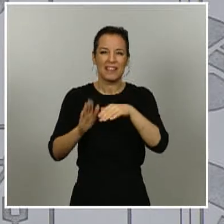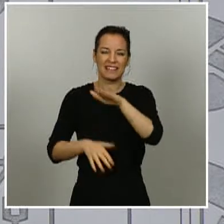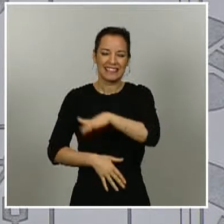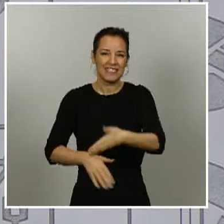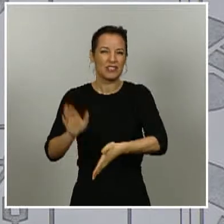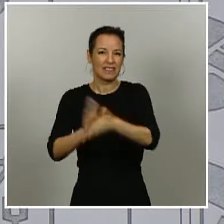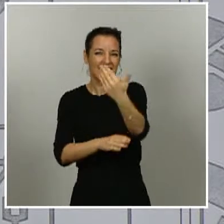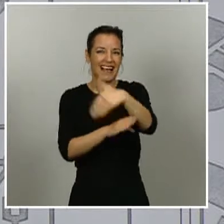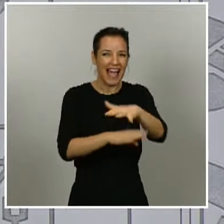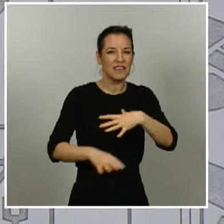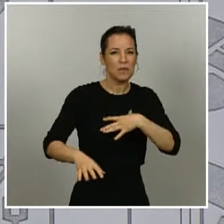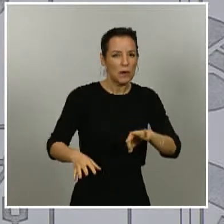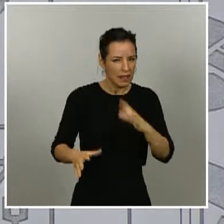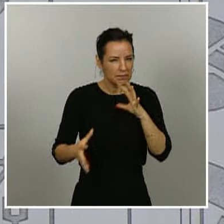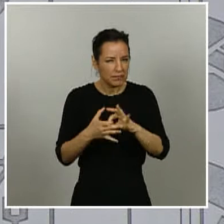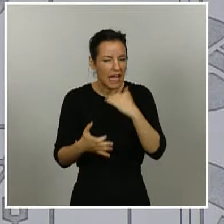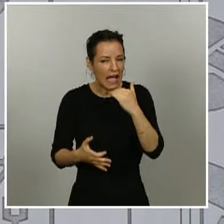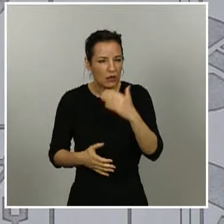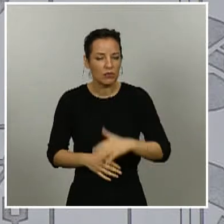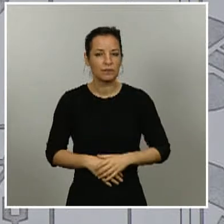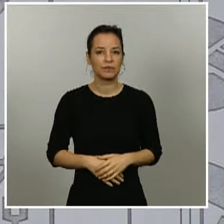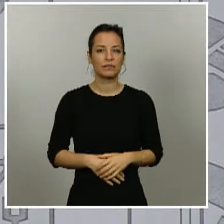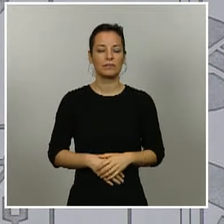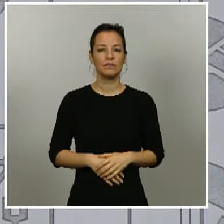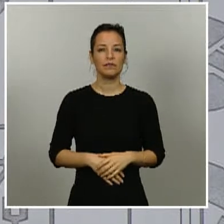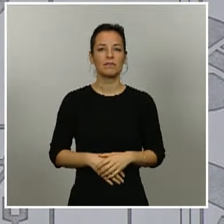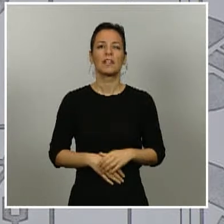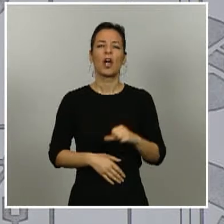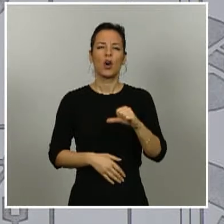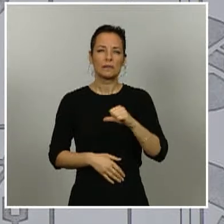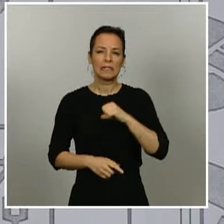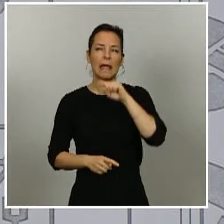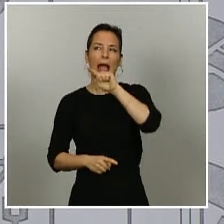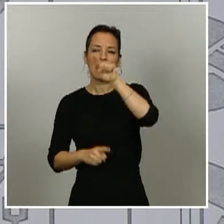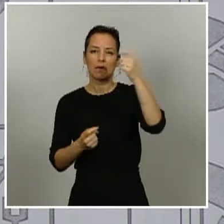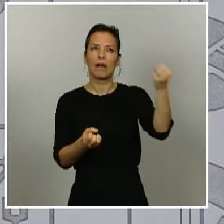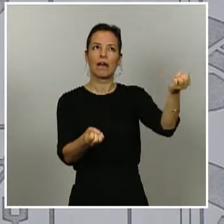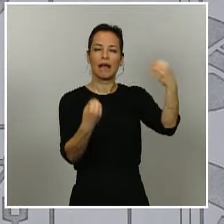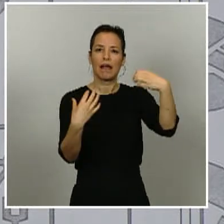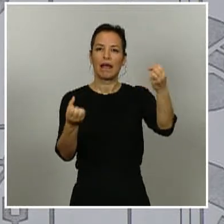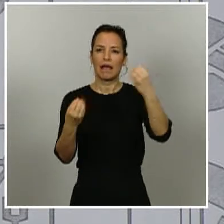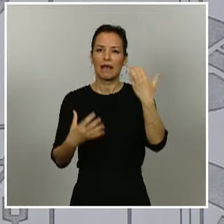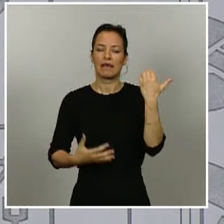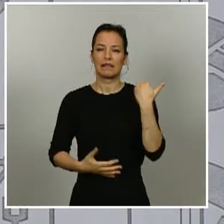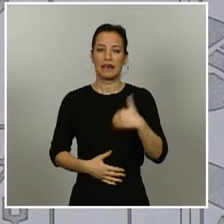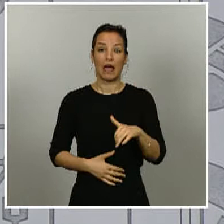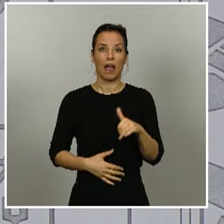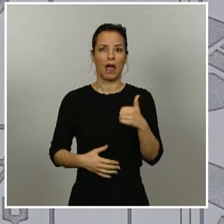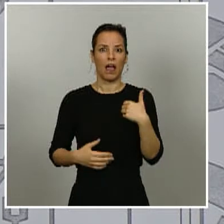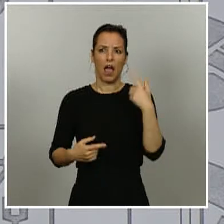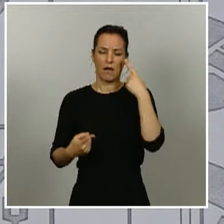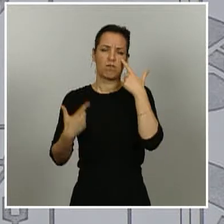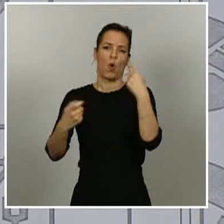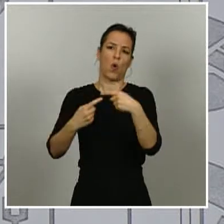Hay algunos hospitales que sí que lo han comentado. Nosotros todavía no hemos detectado una diferencia significativa. Saben que siempre hay oscilaciones en todos los